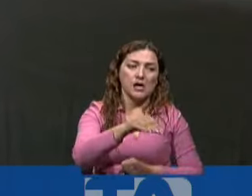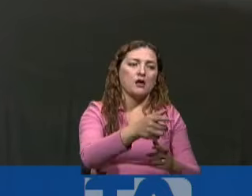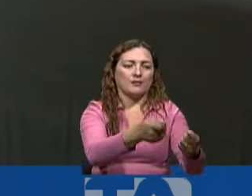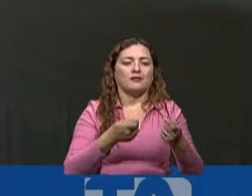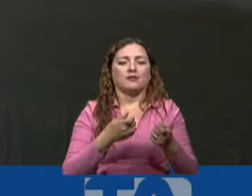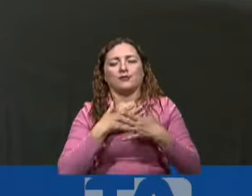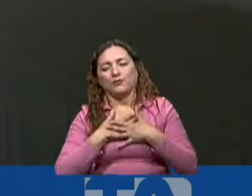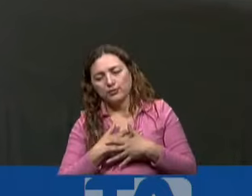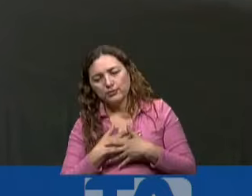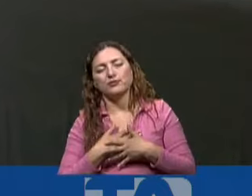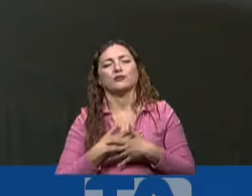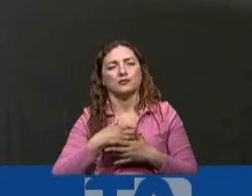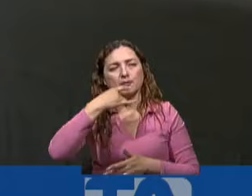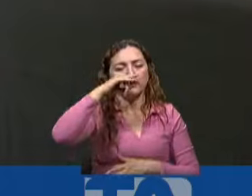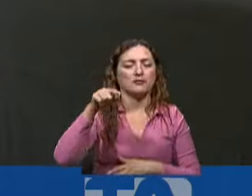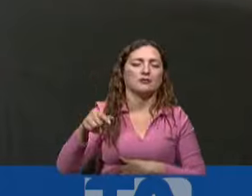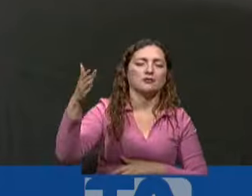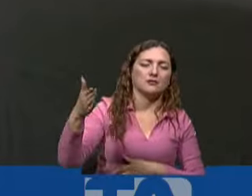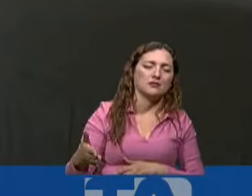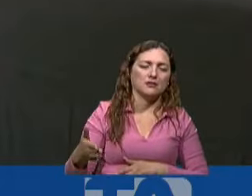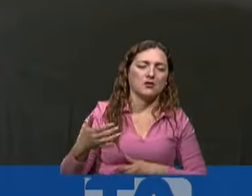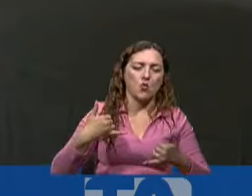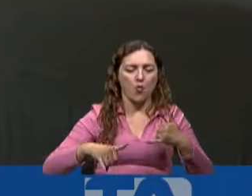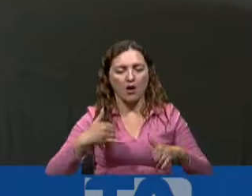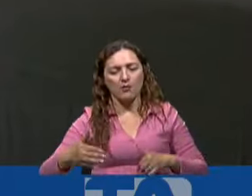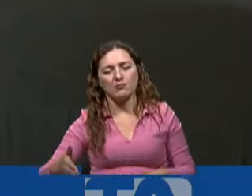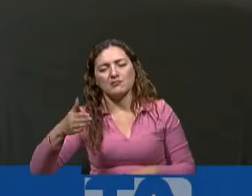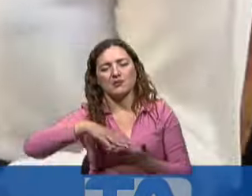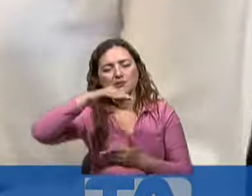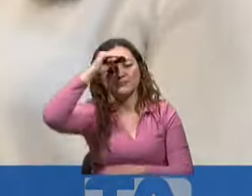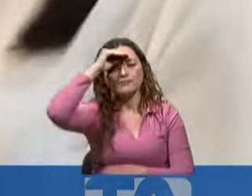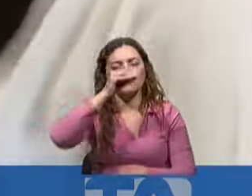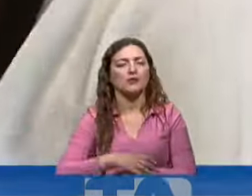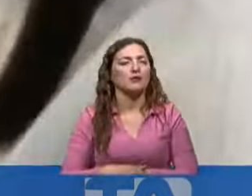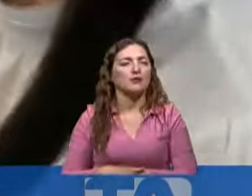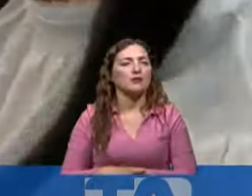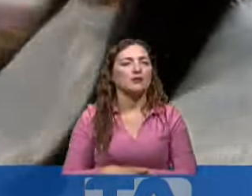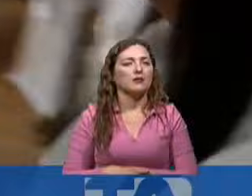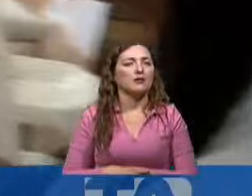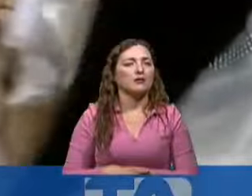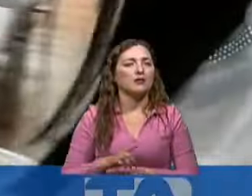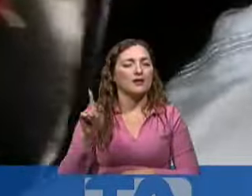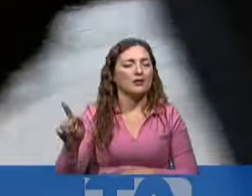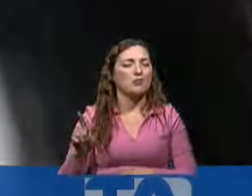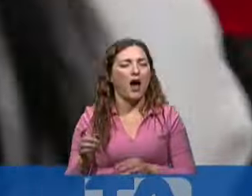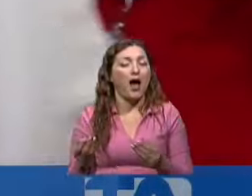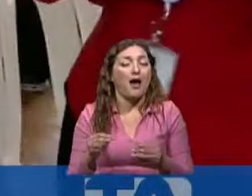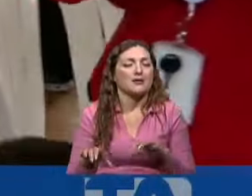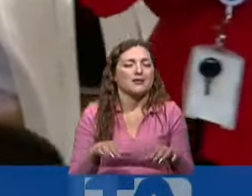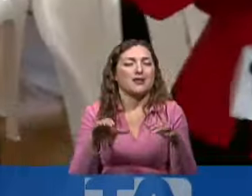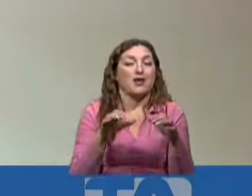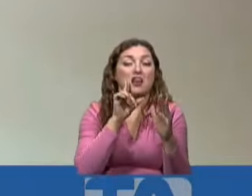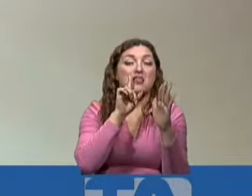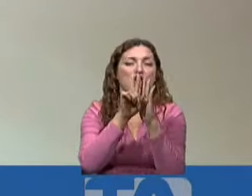a insistir tanto y algo que se merece un niño que lo que quiere es jugar, crecer y aprender. Desde allí afirma tuvo que tomar varias acciones,